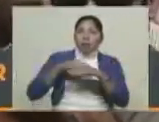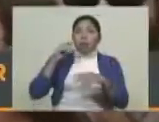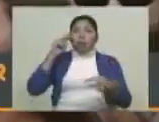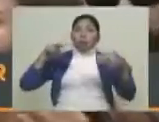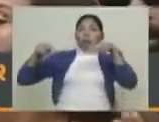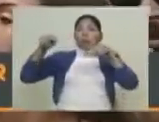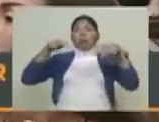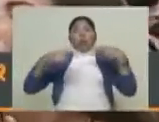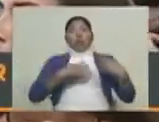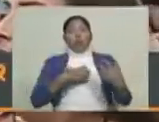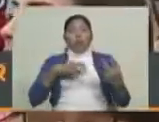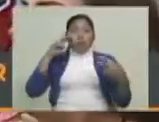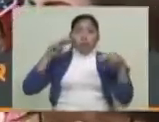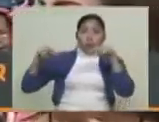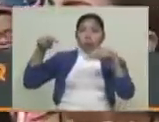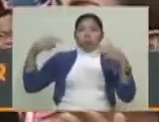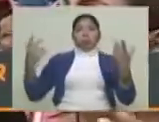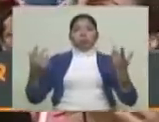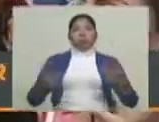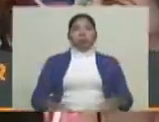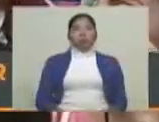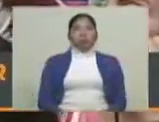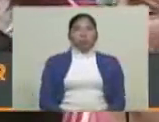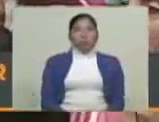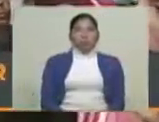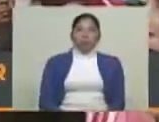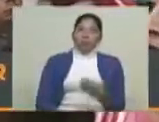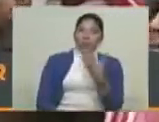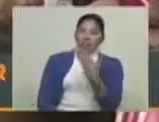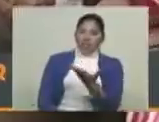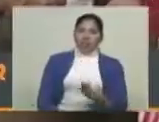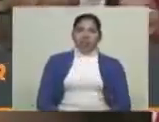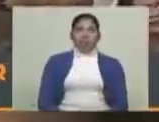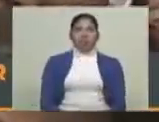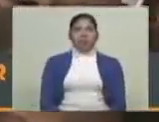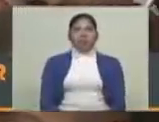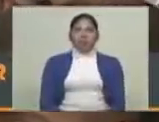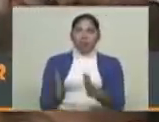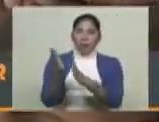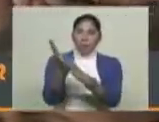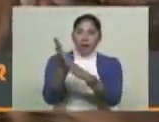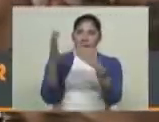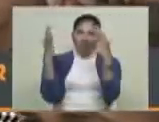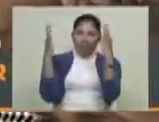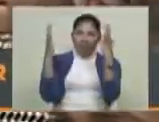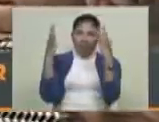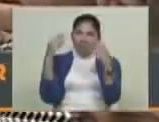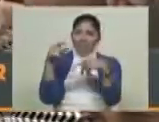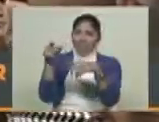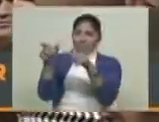por favor. Qué tan amable, gracias. Gracias. Denle un aplauso a lo de la pancarta, ¿vale?